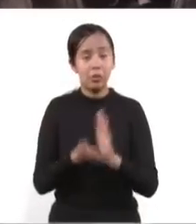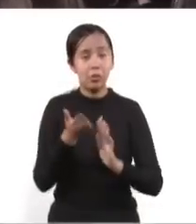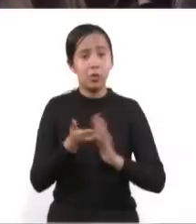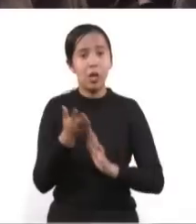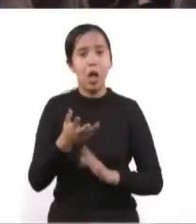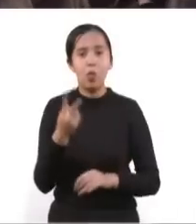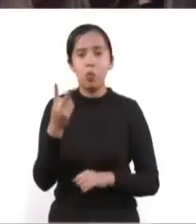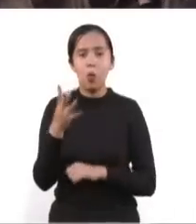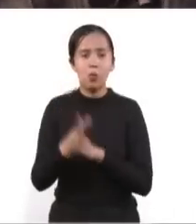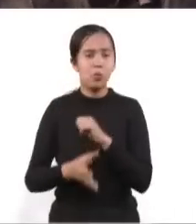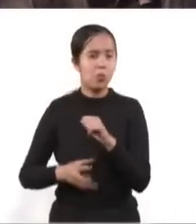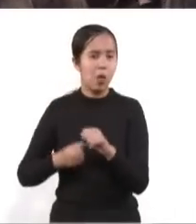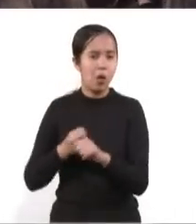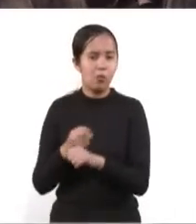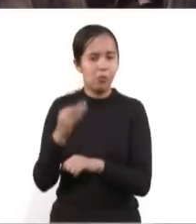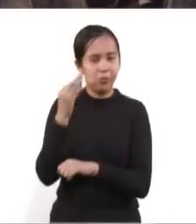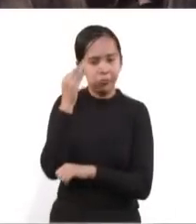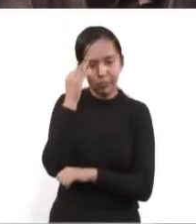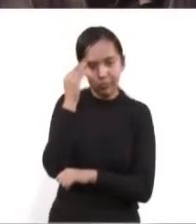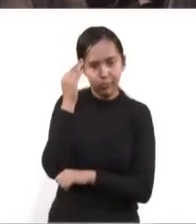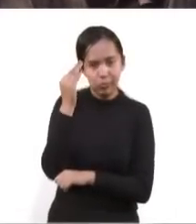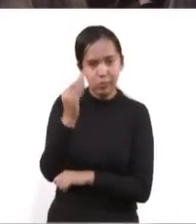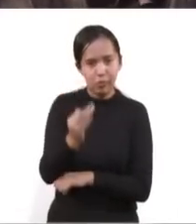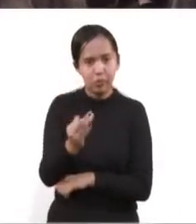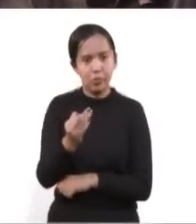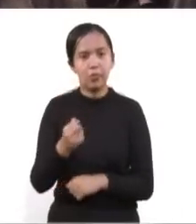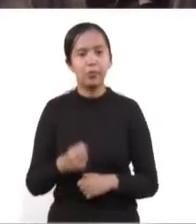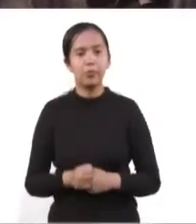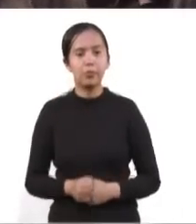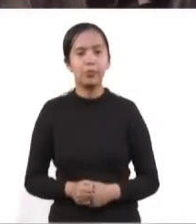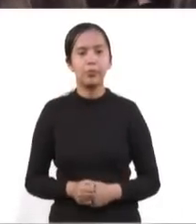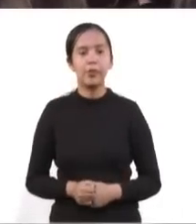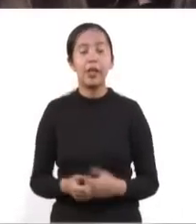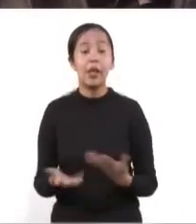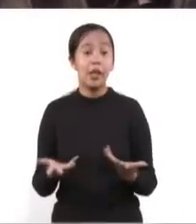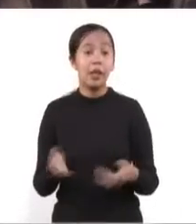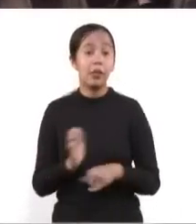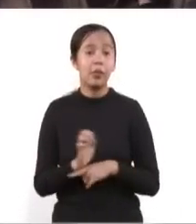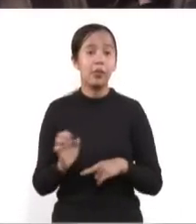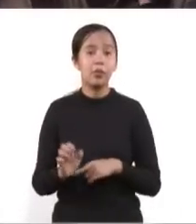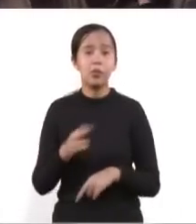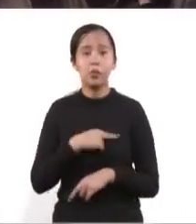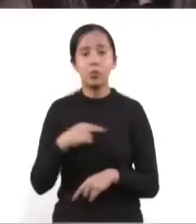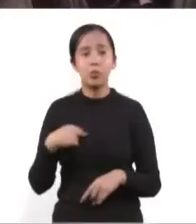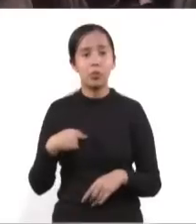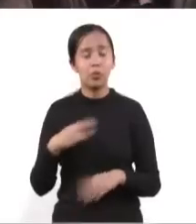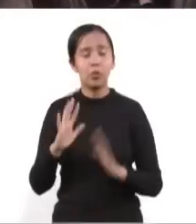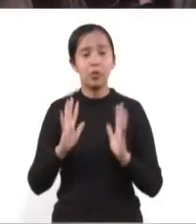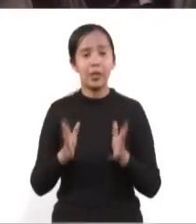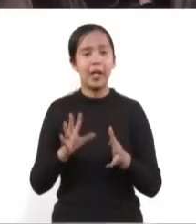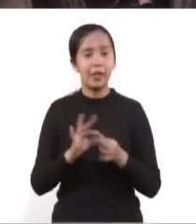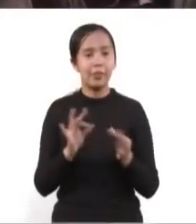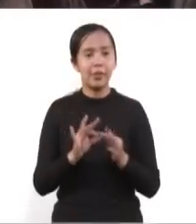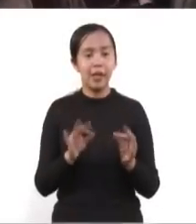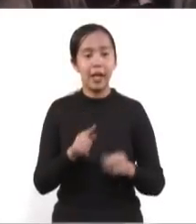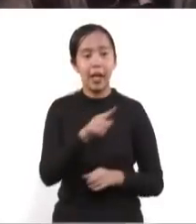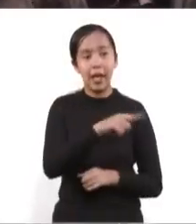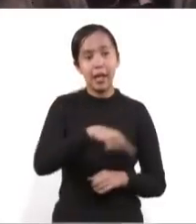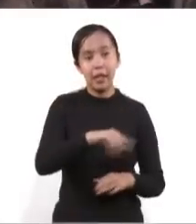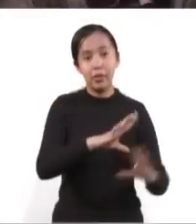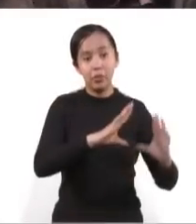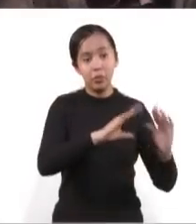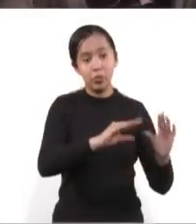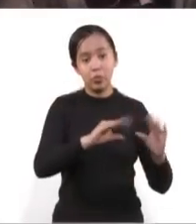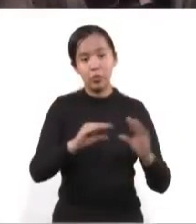procesos de fabricación de los equipos, de los cables y de todos los enseres, ¿no? Entonces ya comentamos la capacitación de los operadores. Los